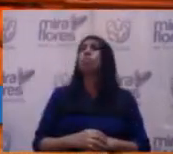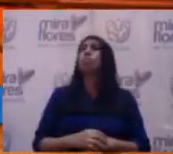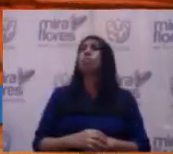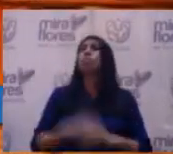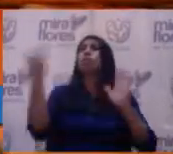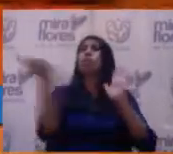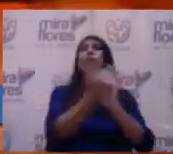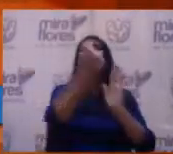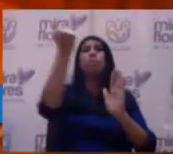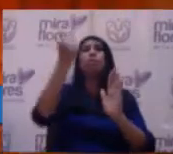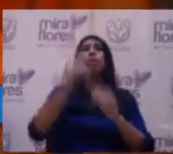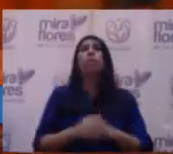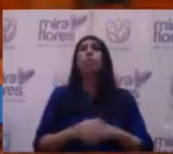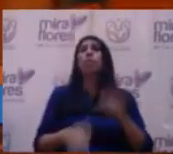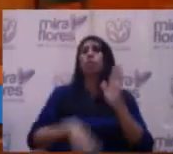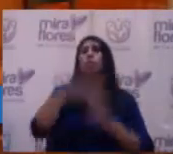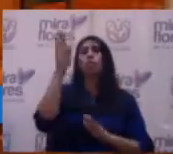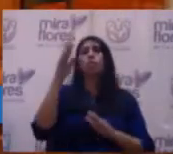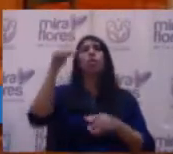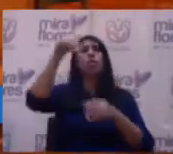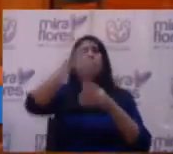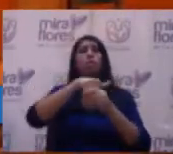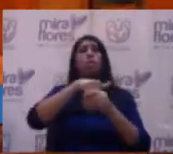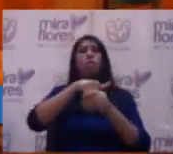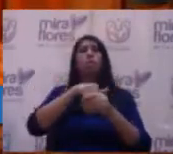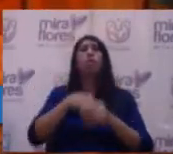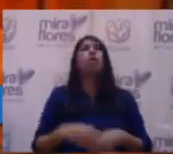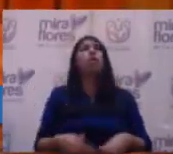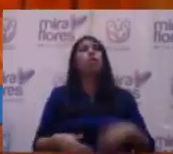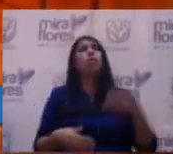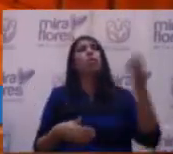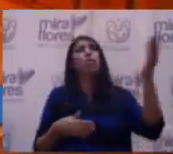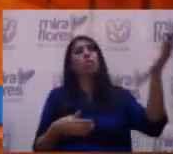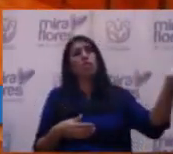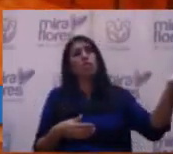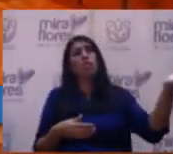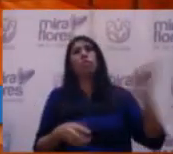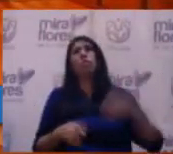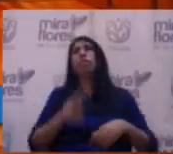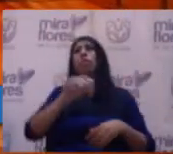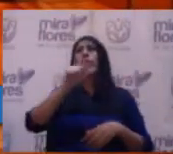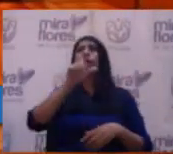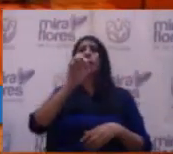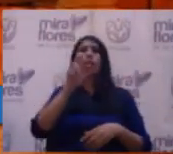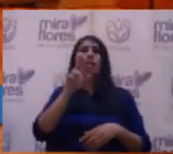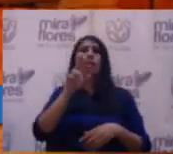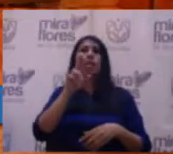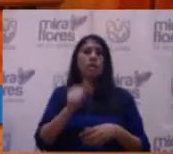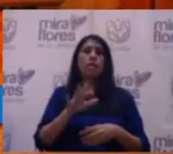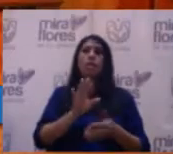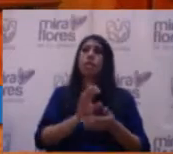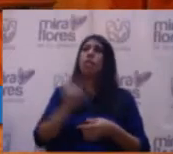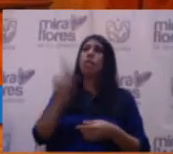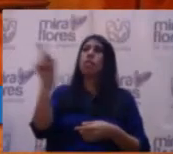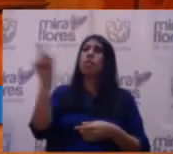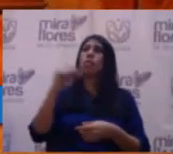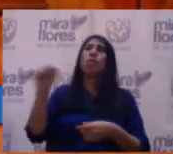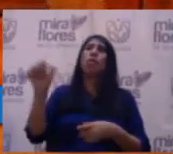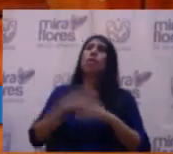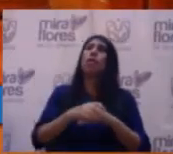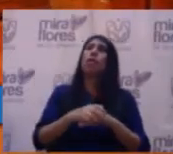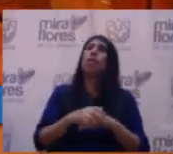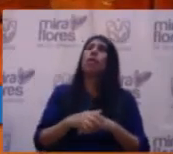Se aprueba por mayoría de votos con la abstención de la regidora Valia Barak y el voto en contra del